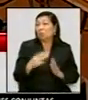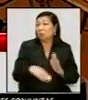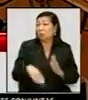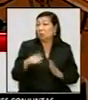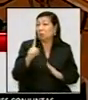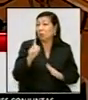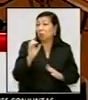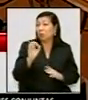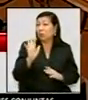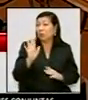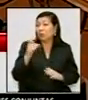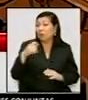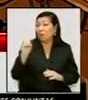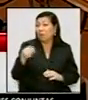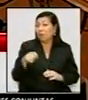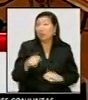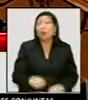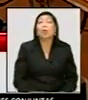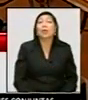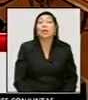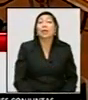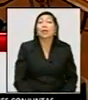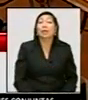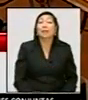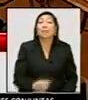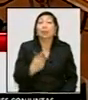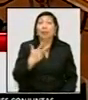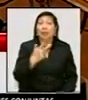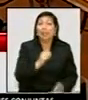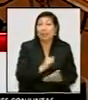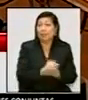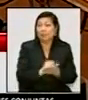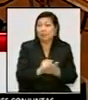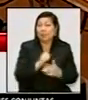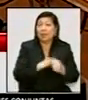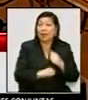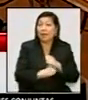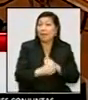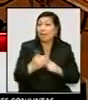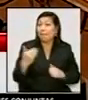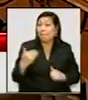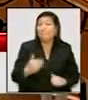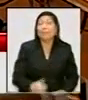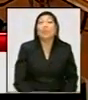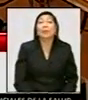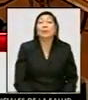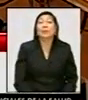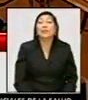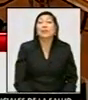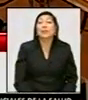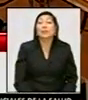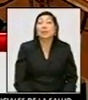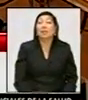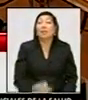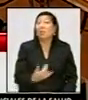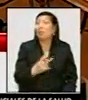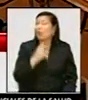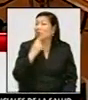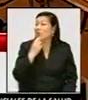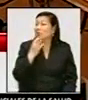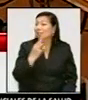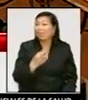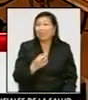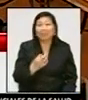a 1.5% respecto al primer trimestre del año pasado. En consecuencia, no es correcta